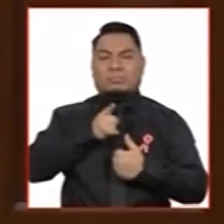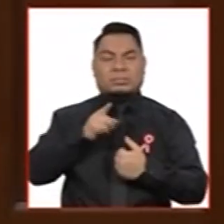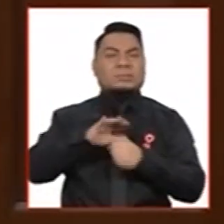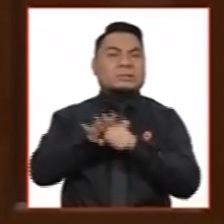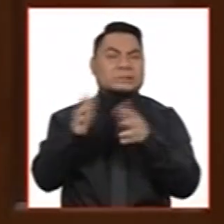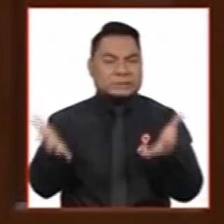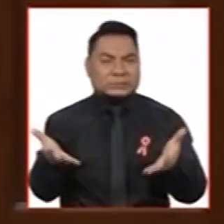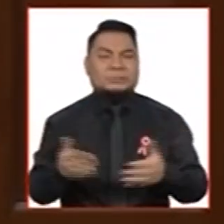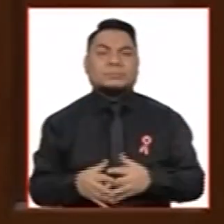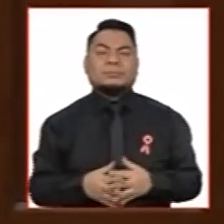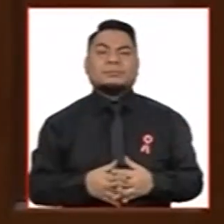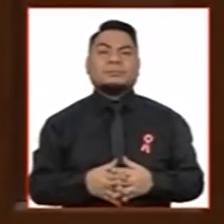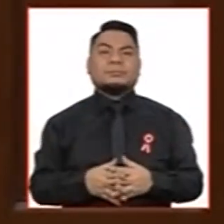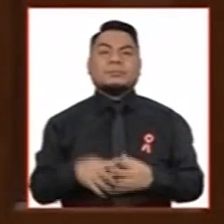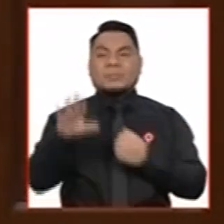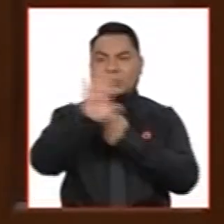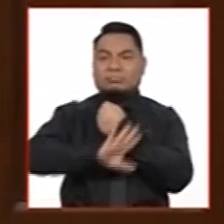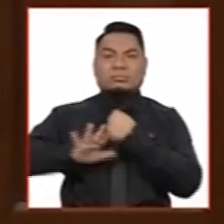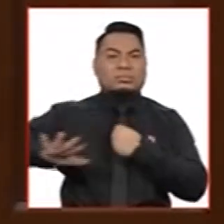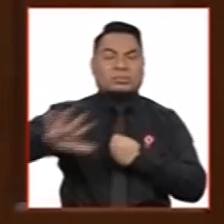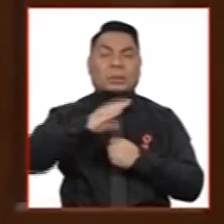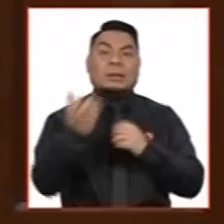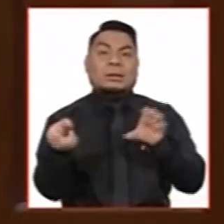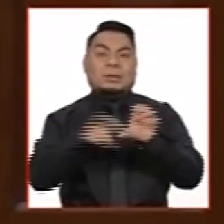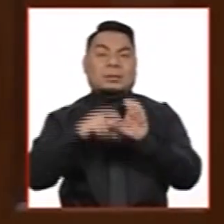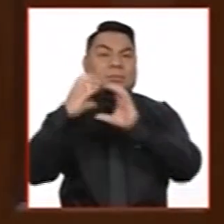del cob y 19 en el transporte público